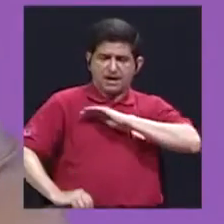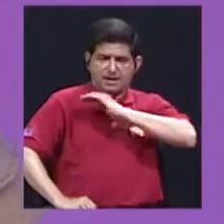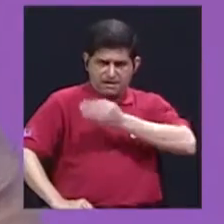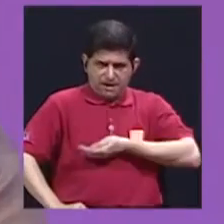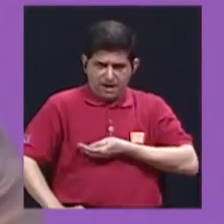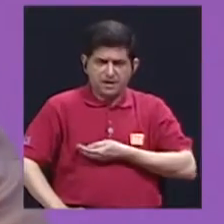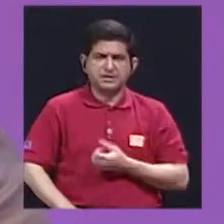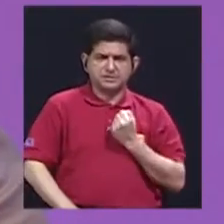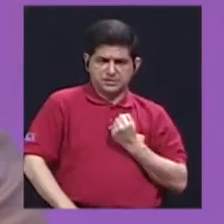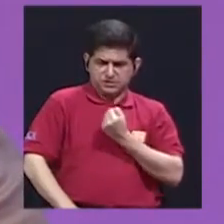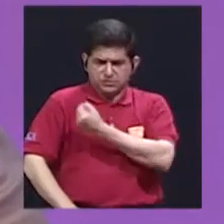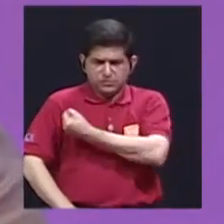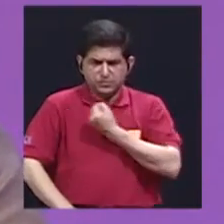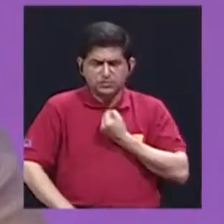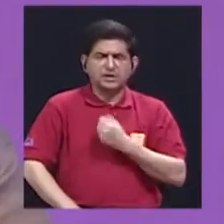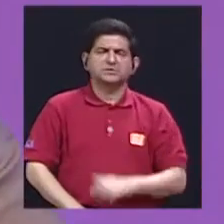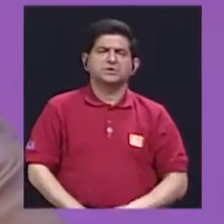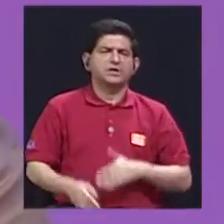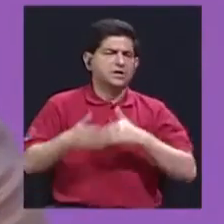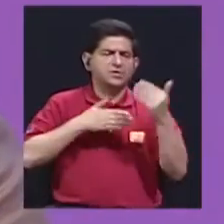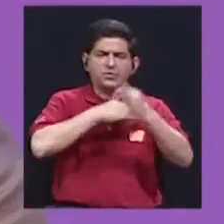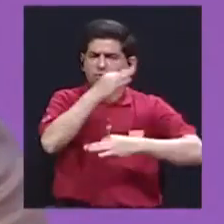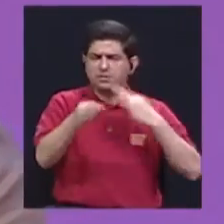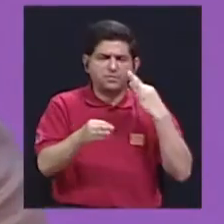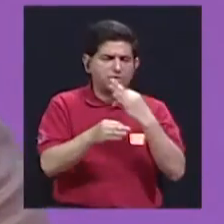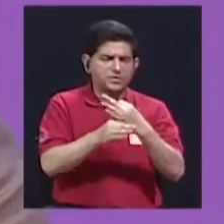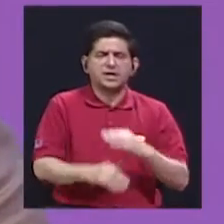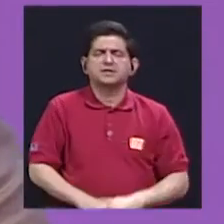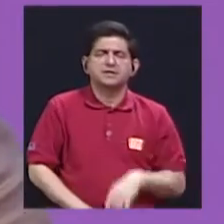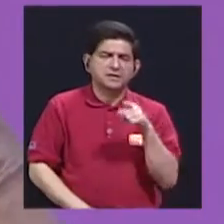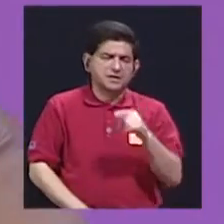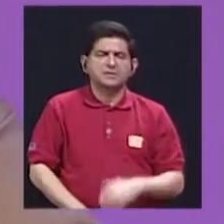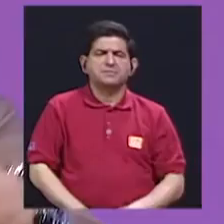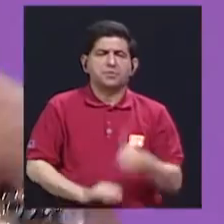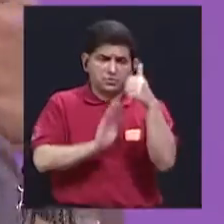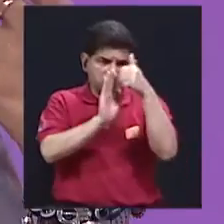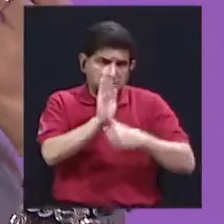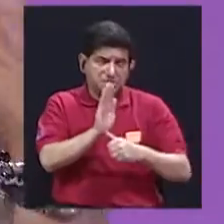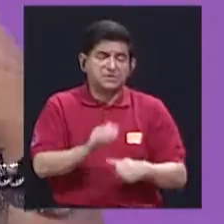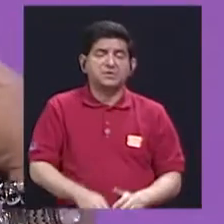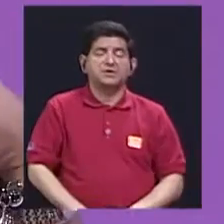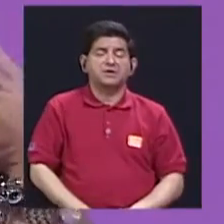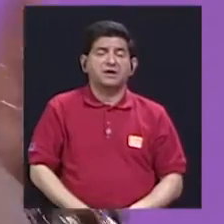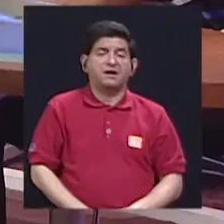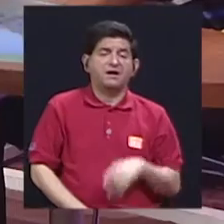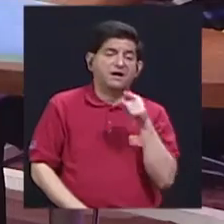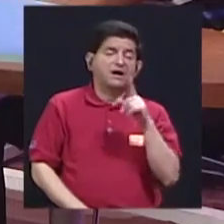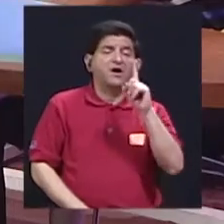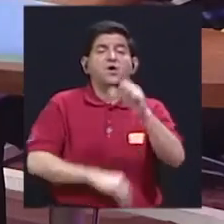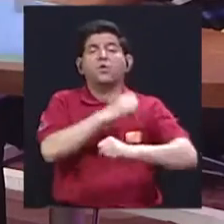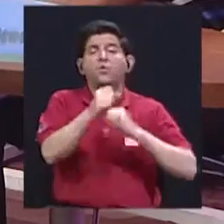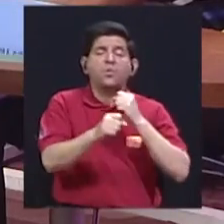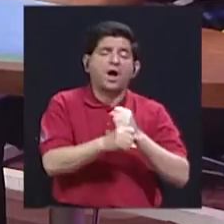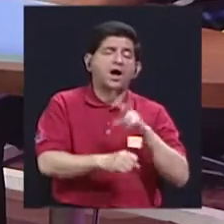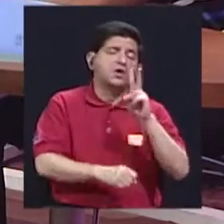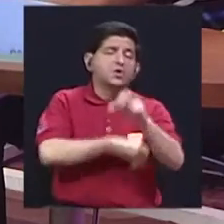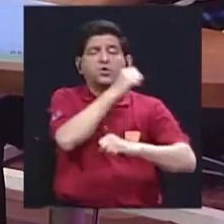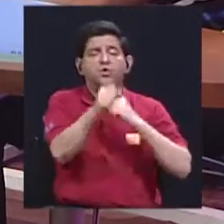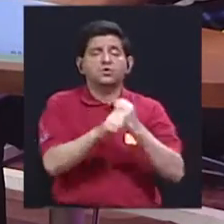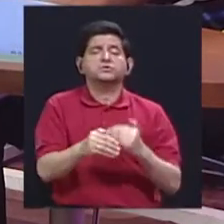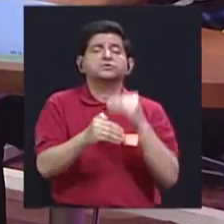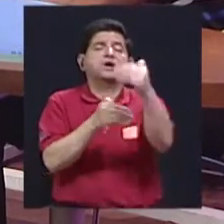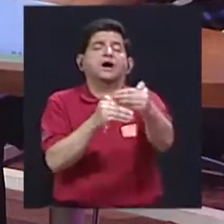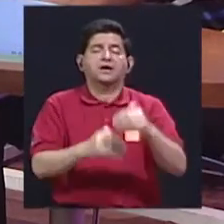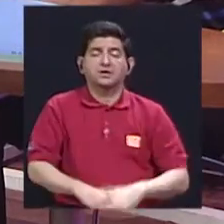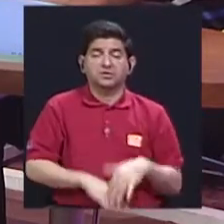cualquier examen o cualquier tipo de operación que tienes que hacerte te la dan para verdad un año para dos años entonces